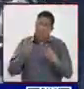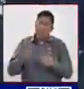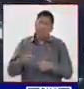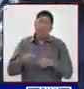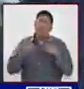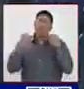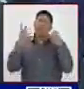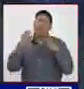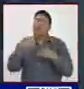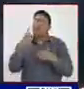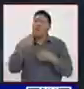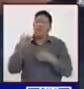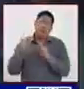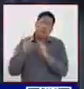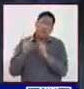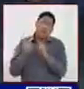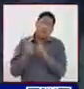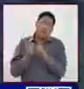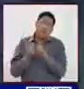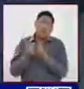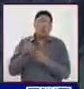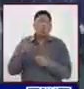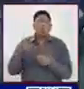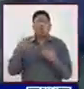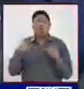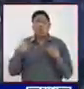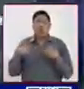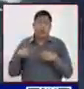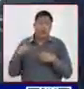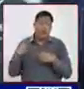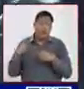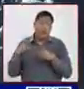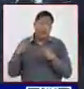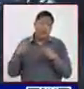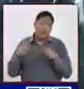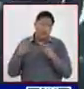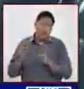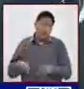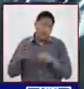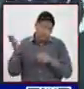nacional cuando dice en ese sector que Alanes no tiene base, Alanes no